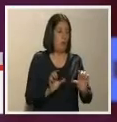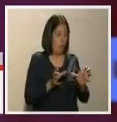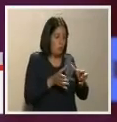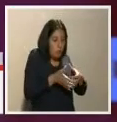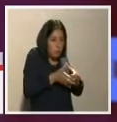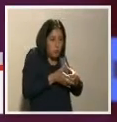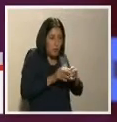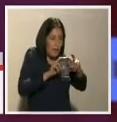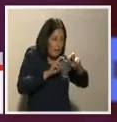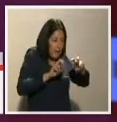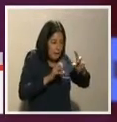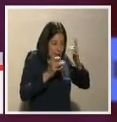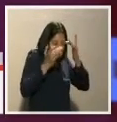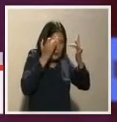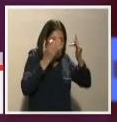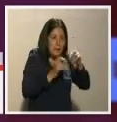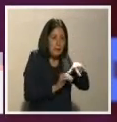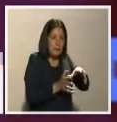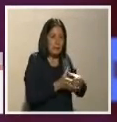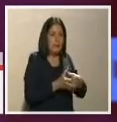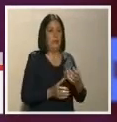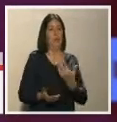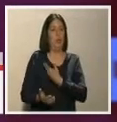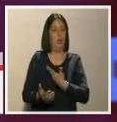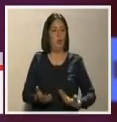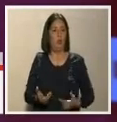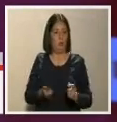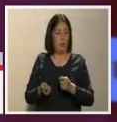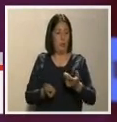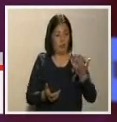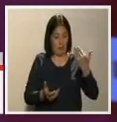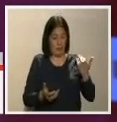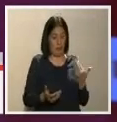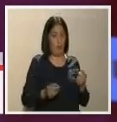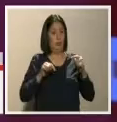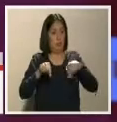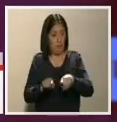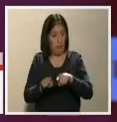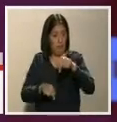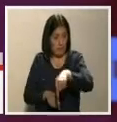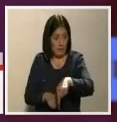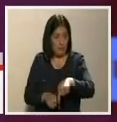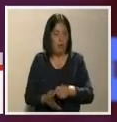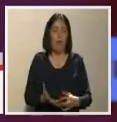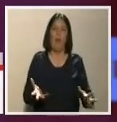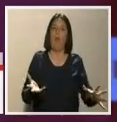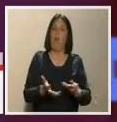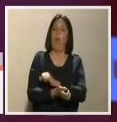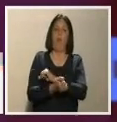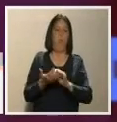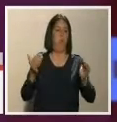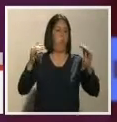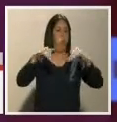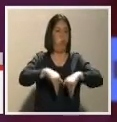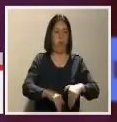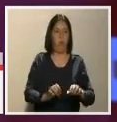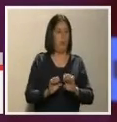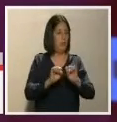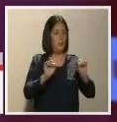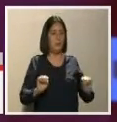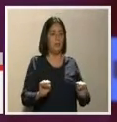inteligencia. Los gobiernos anteriores, incluyendo este, han desmantelado el sistema